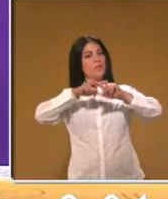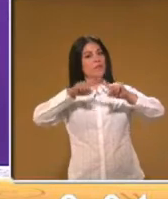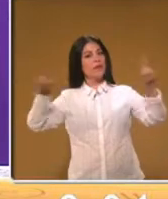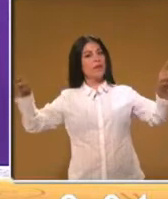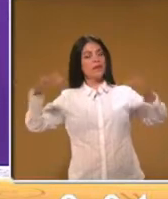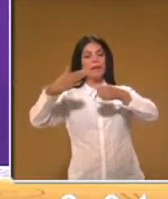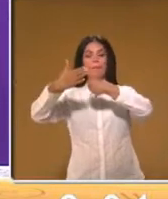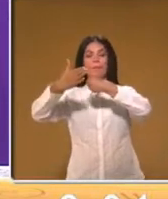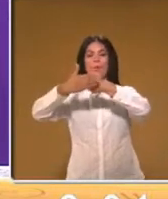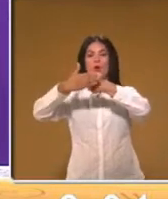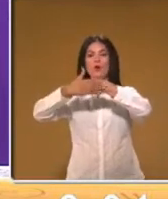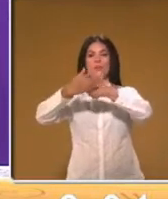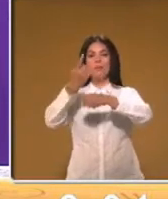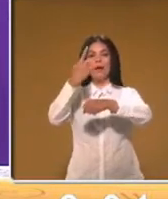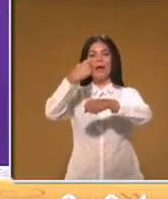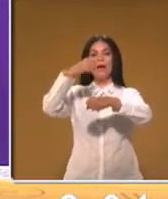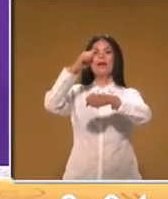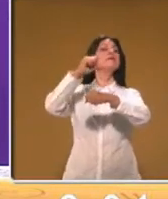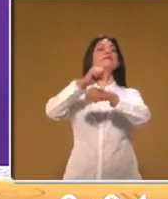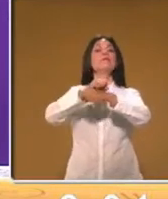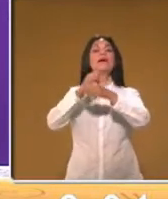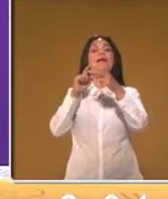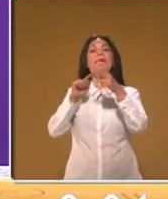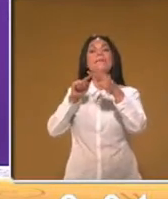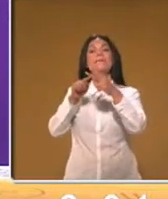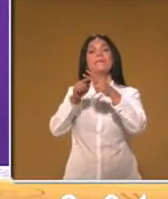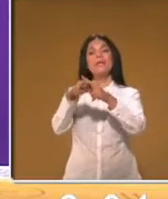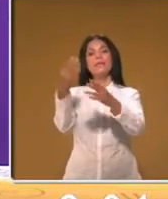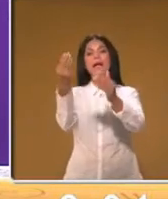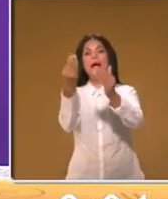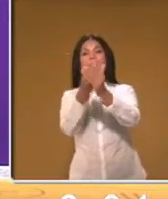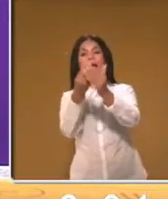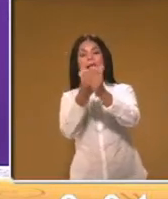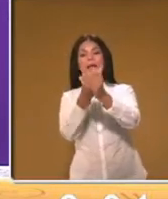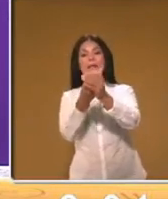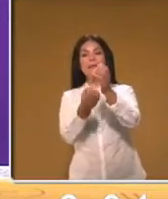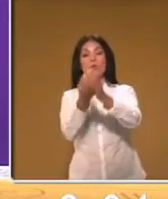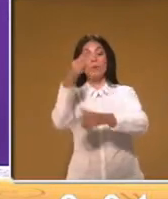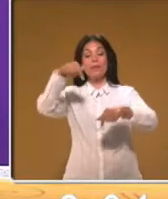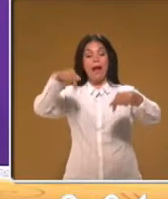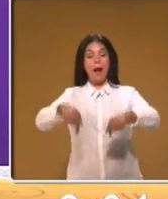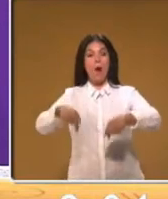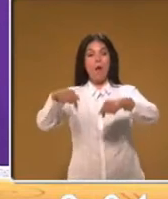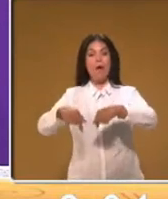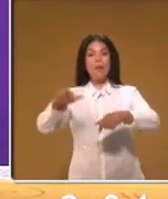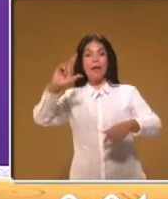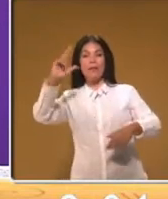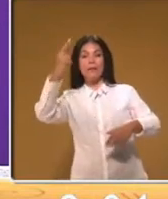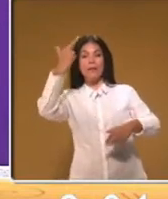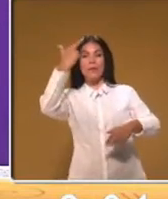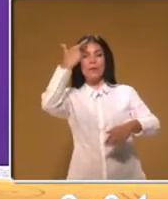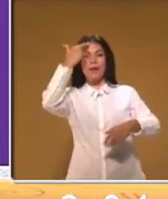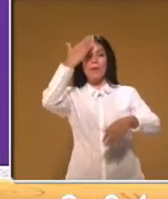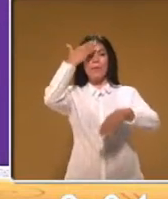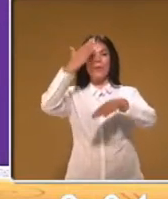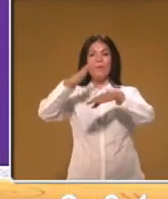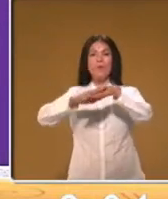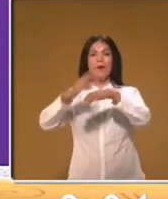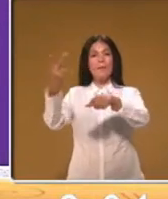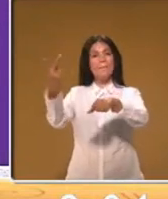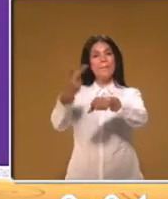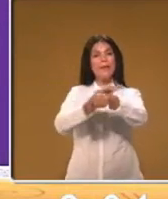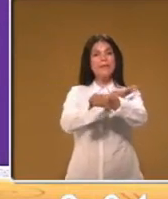su organización para poder llegar a cada uno de los hogares de todas las escuelas en el estado de Nuevo León. Vamos a comenzar con la